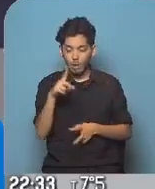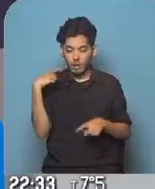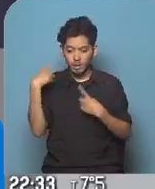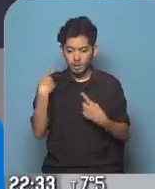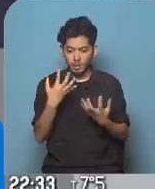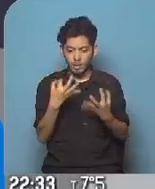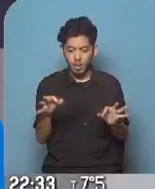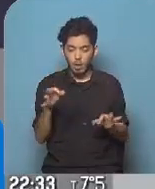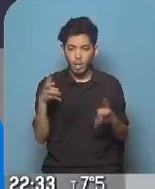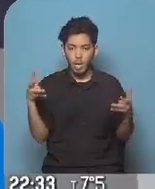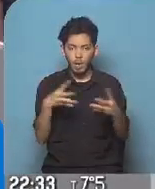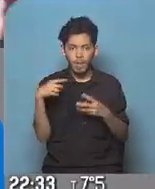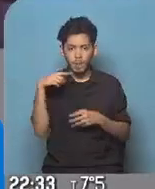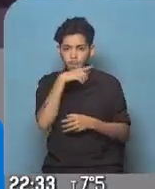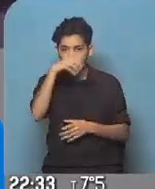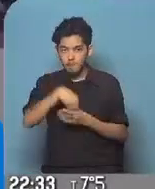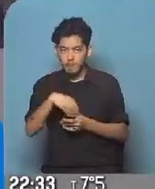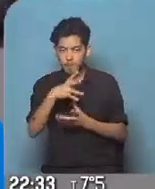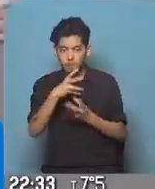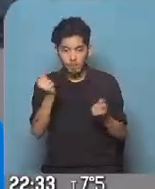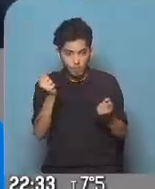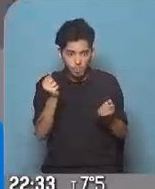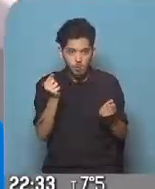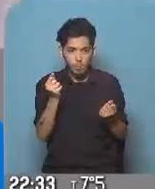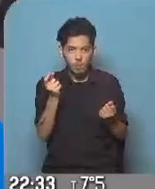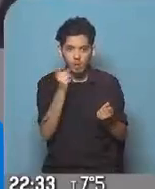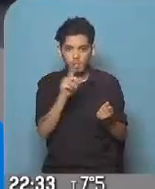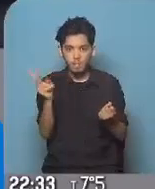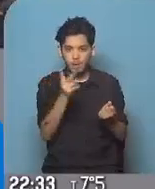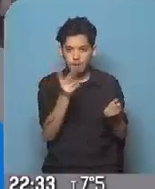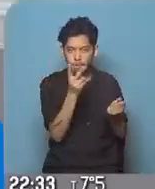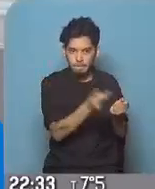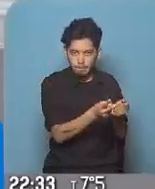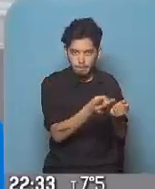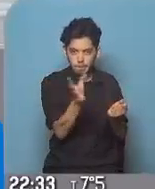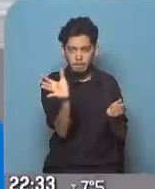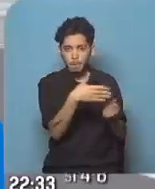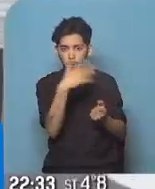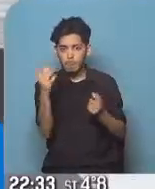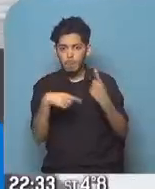a la guerra en Alemania haya desaparecido, es decir, mueras en esa generación,